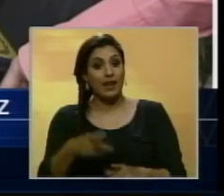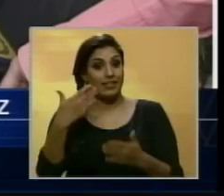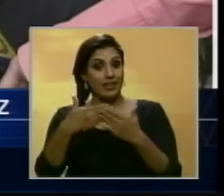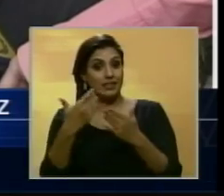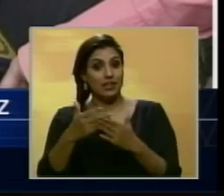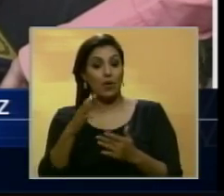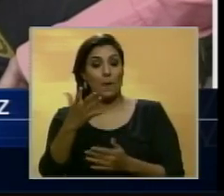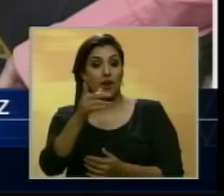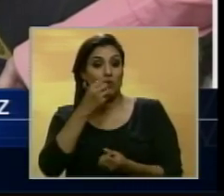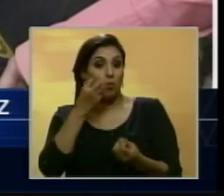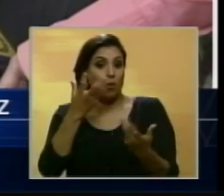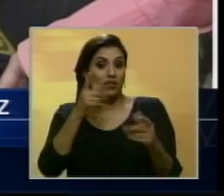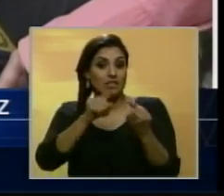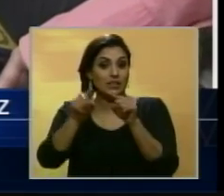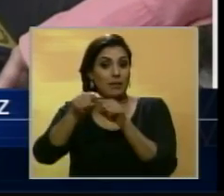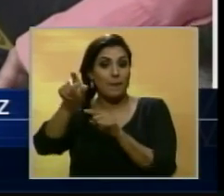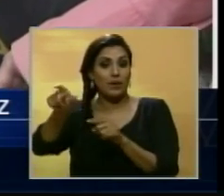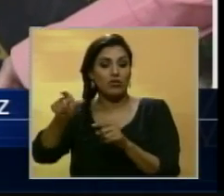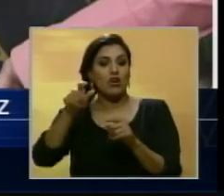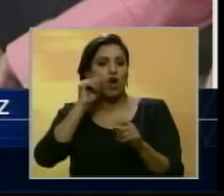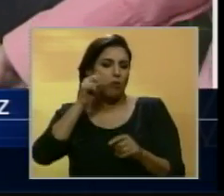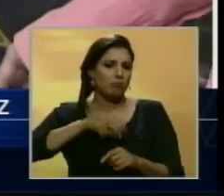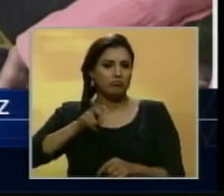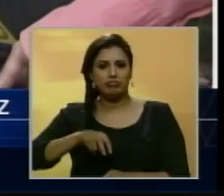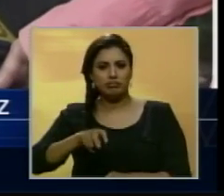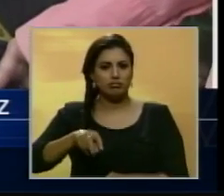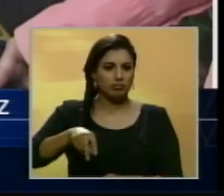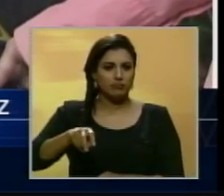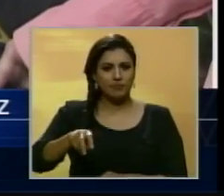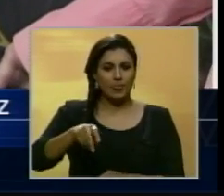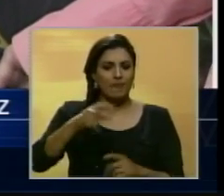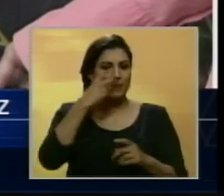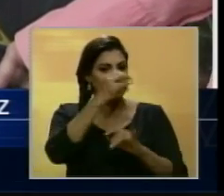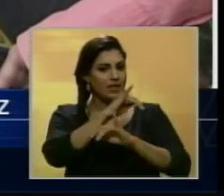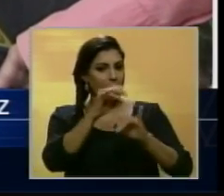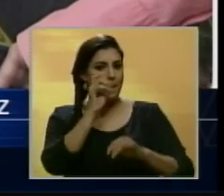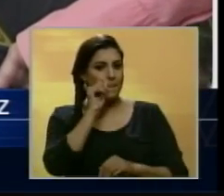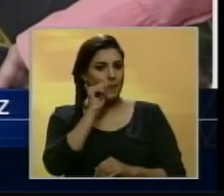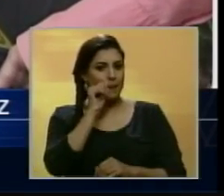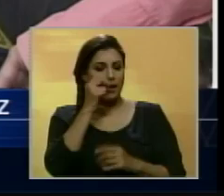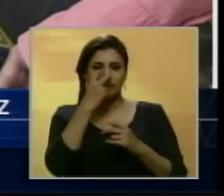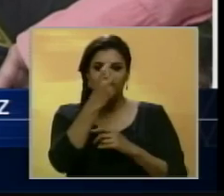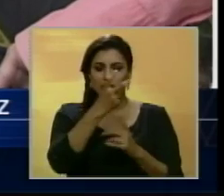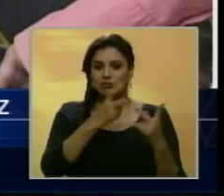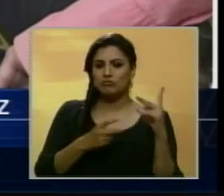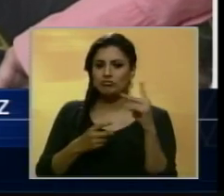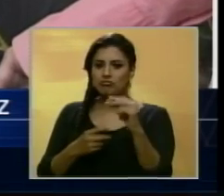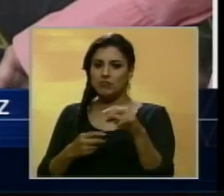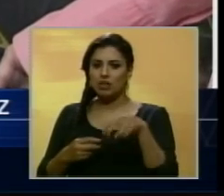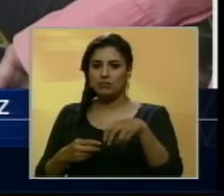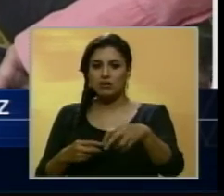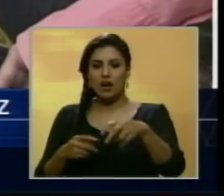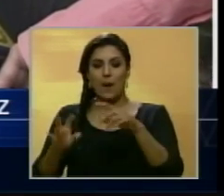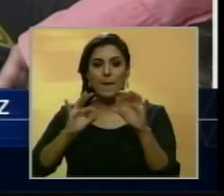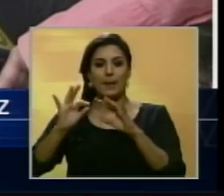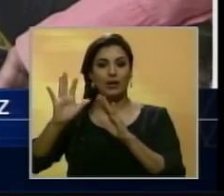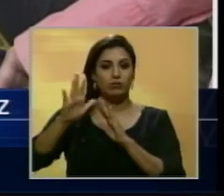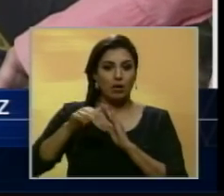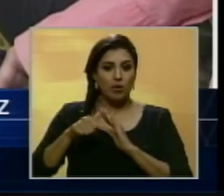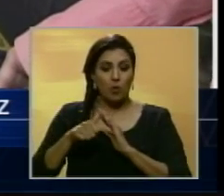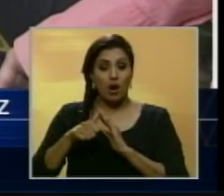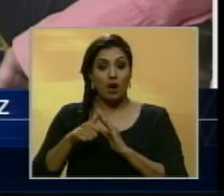es eso, pues, que en ese momento que él venía saliendo de la visita de su papá, lo interceptaron para robarle,